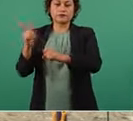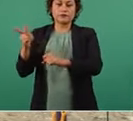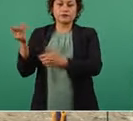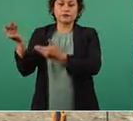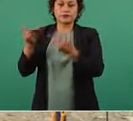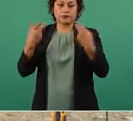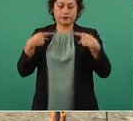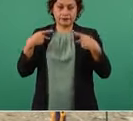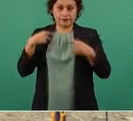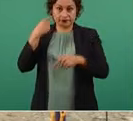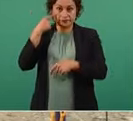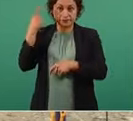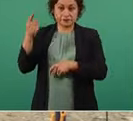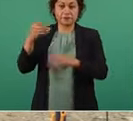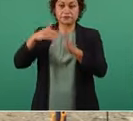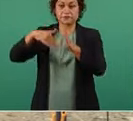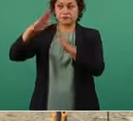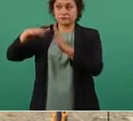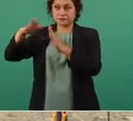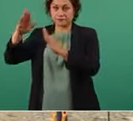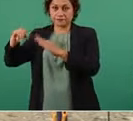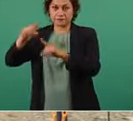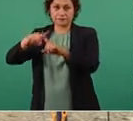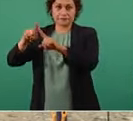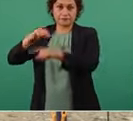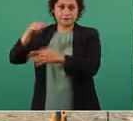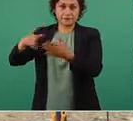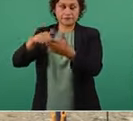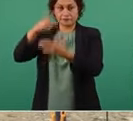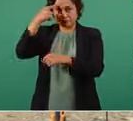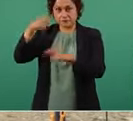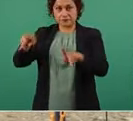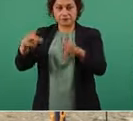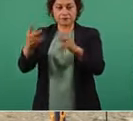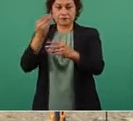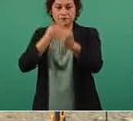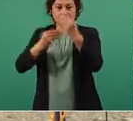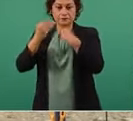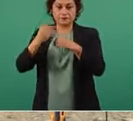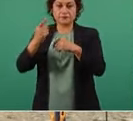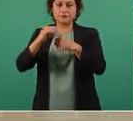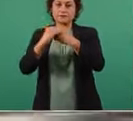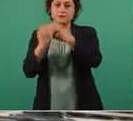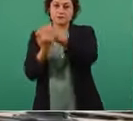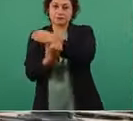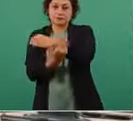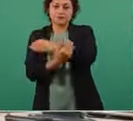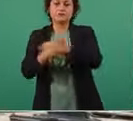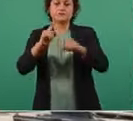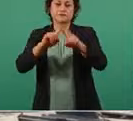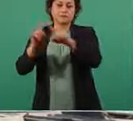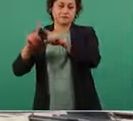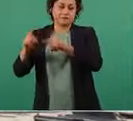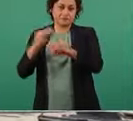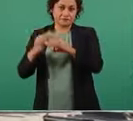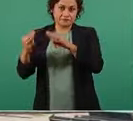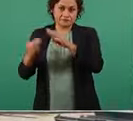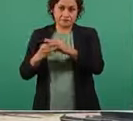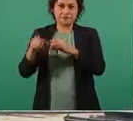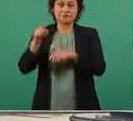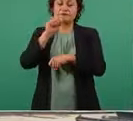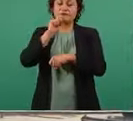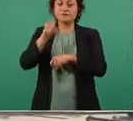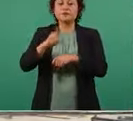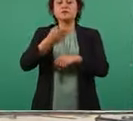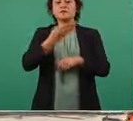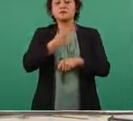Ya estamos terminando los marcos del rack de tuberías también de estas plantas. Ve el reporte esta semana. El avance en la construcción de los marcos